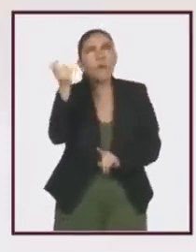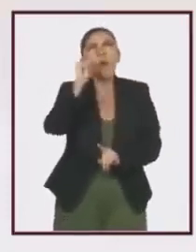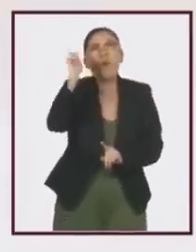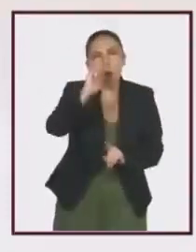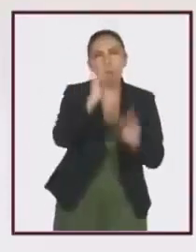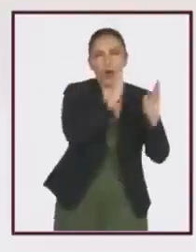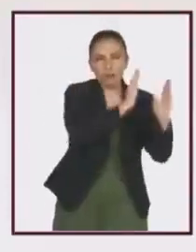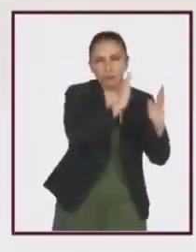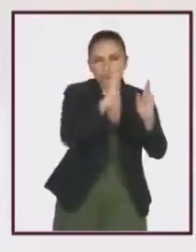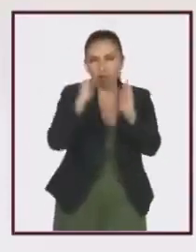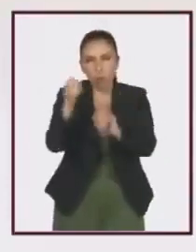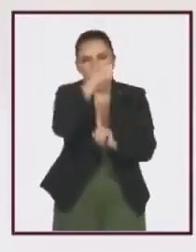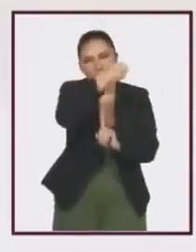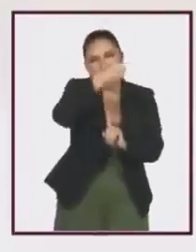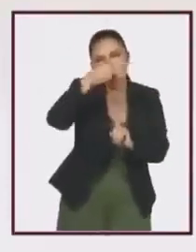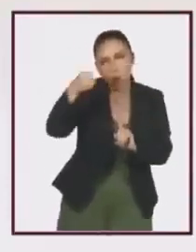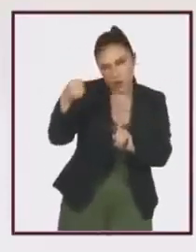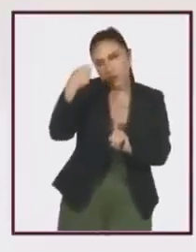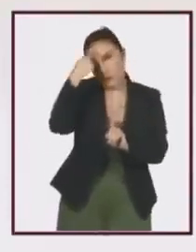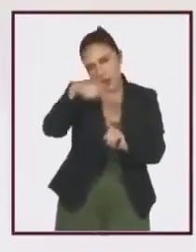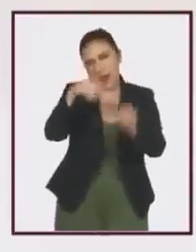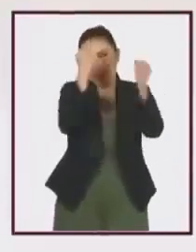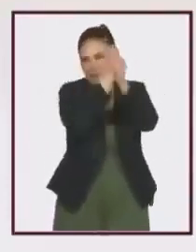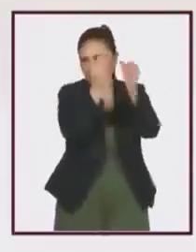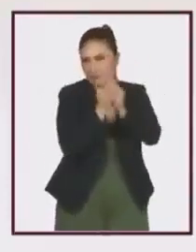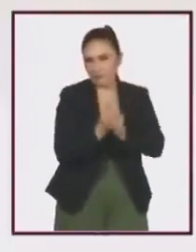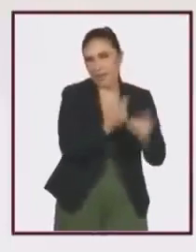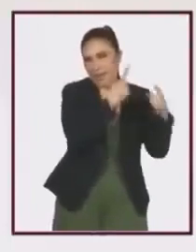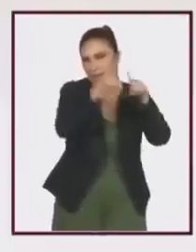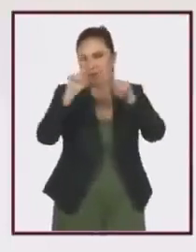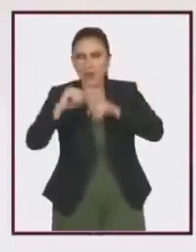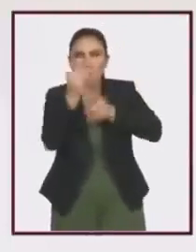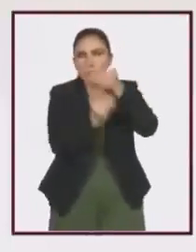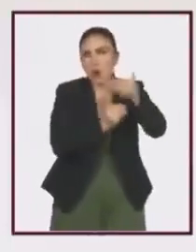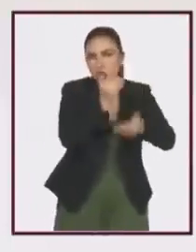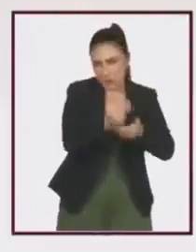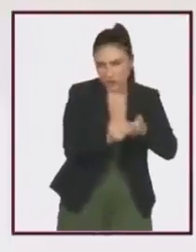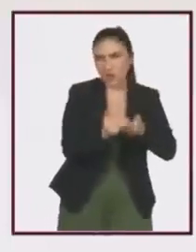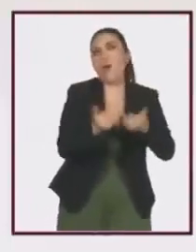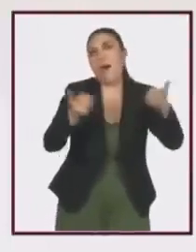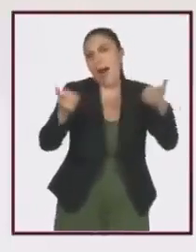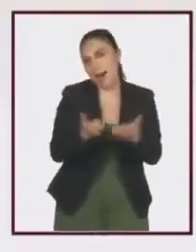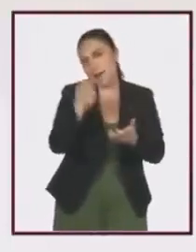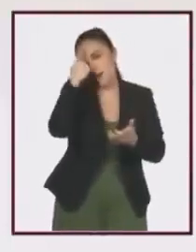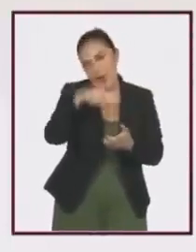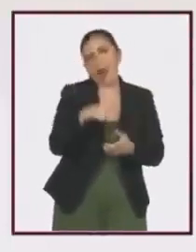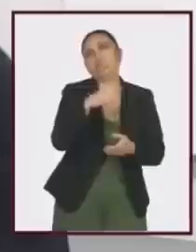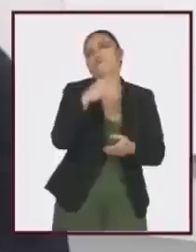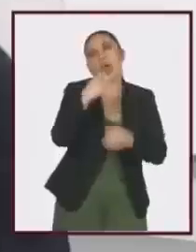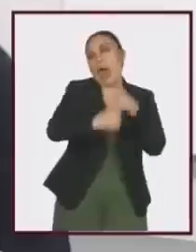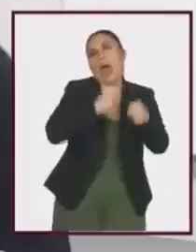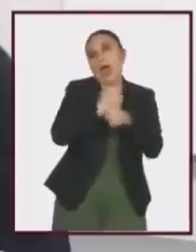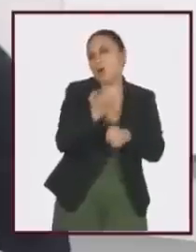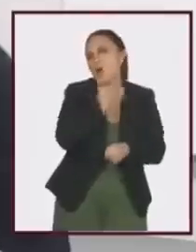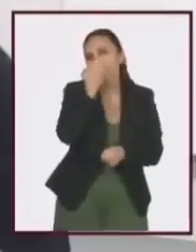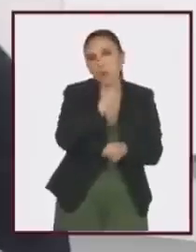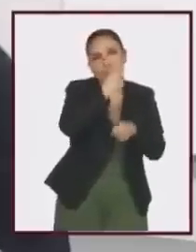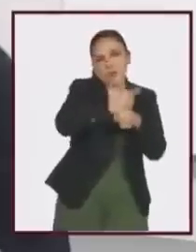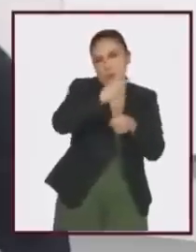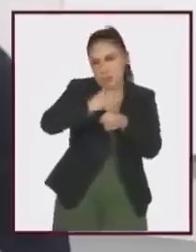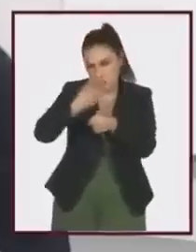una secuenciación a los contenidos y a los procesos de desarrollo en cada grado, podrán